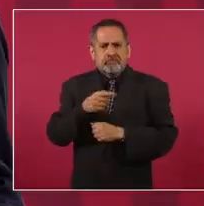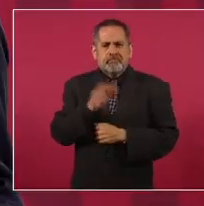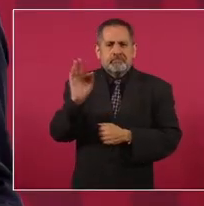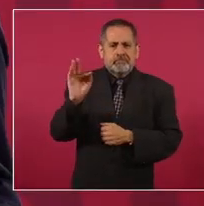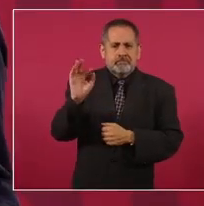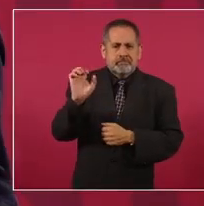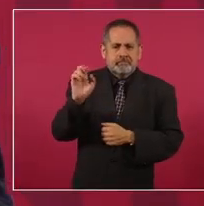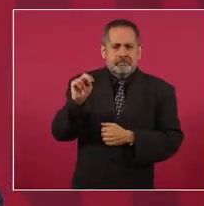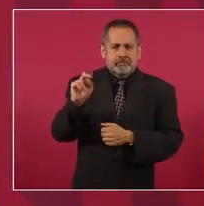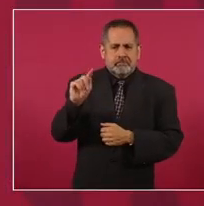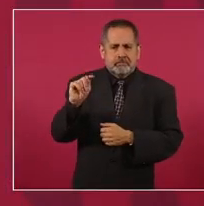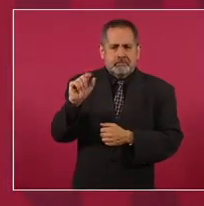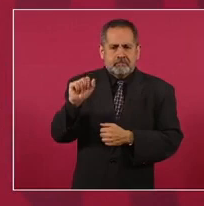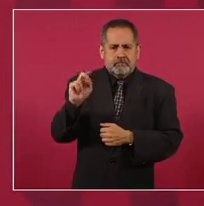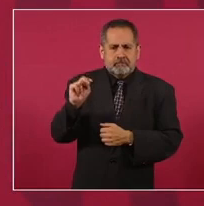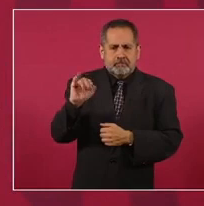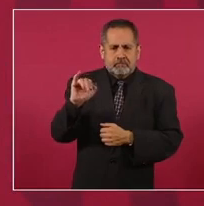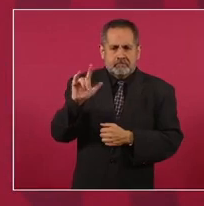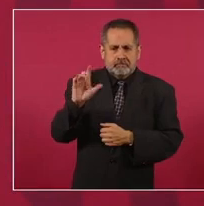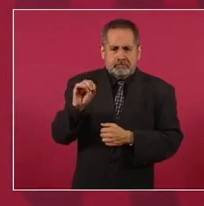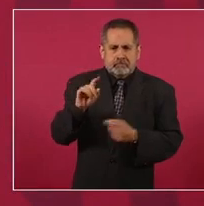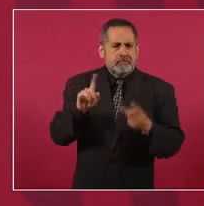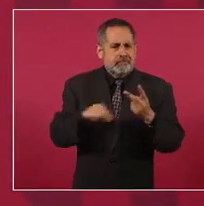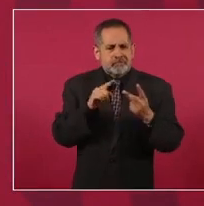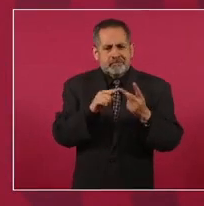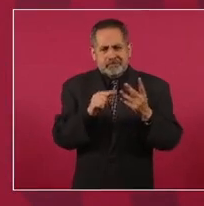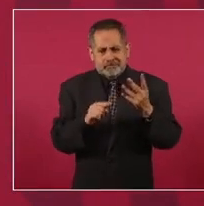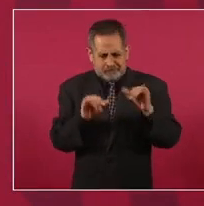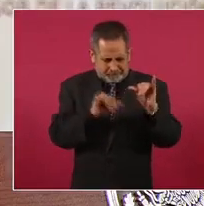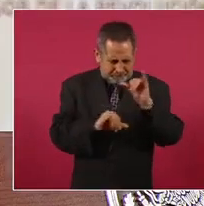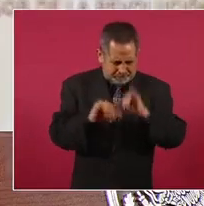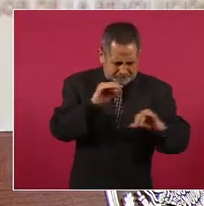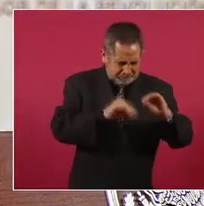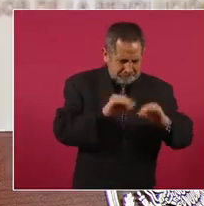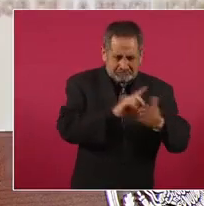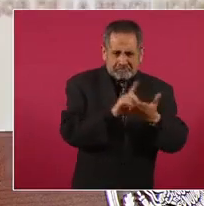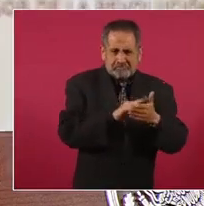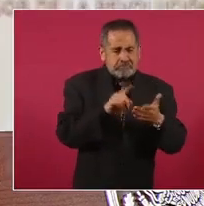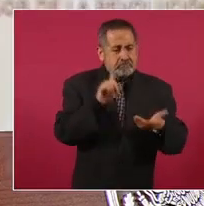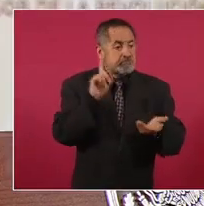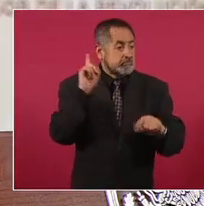fentanilo y de estas drogas químicas,